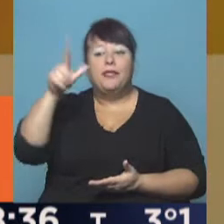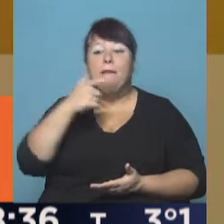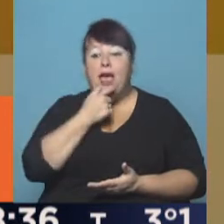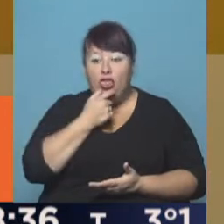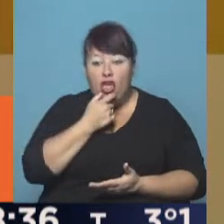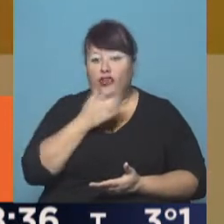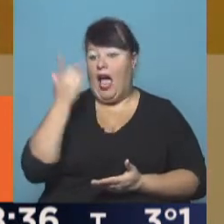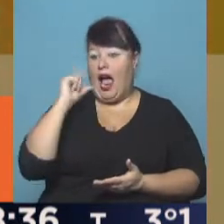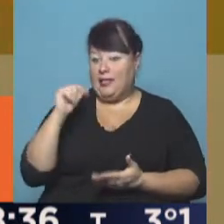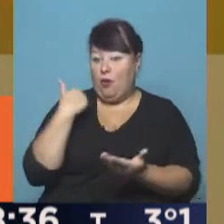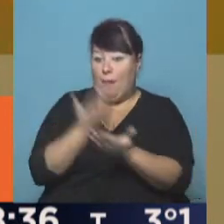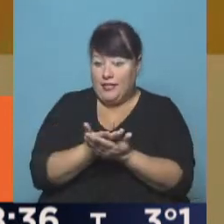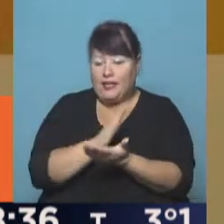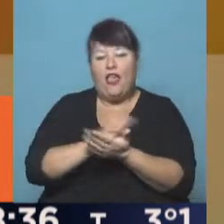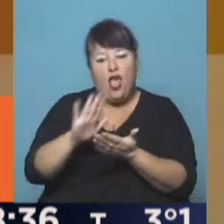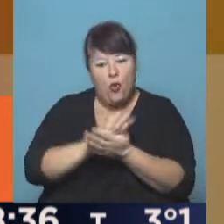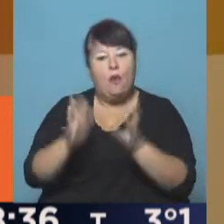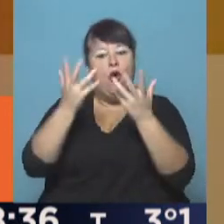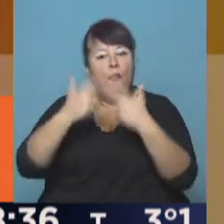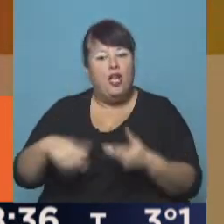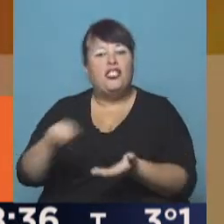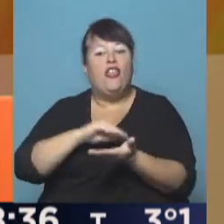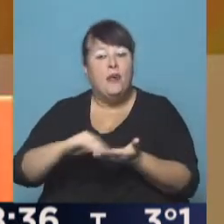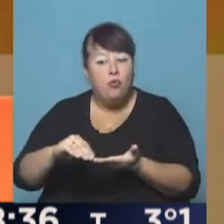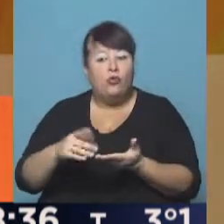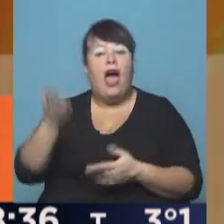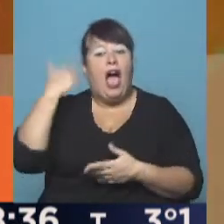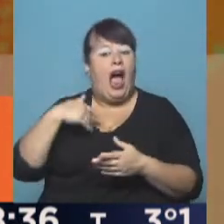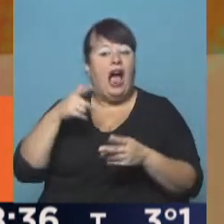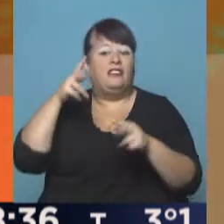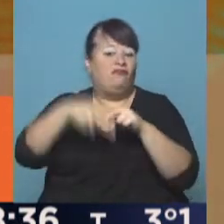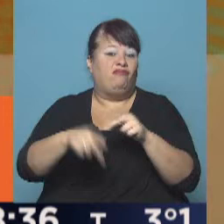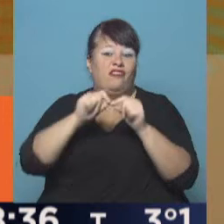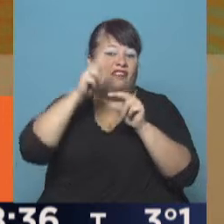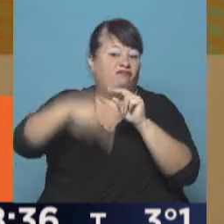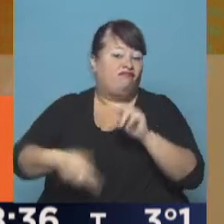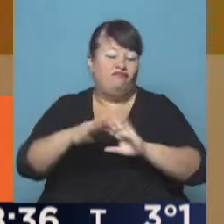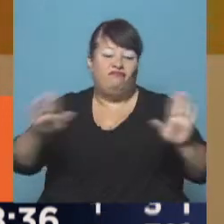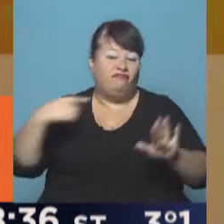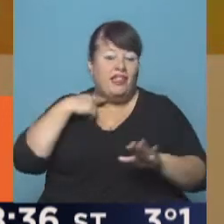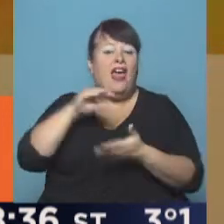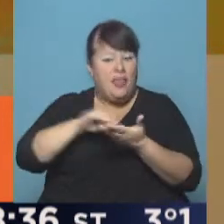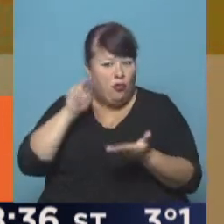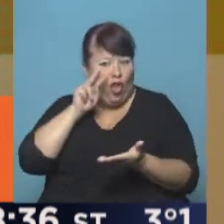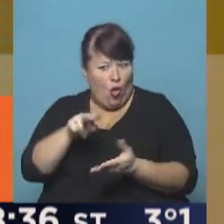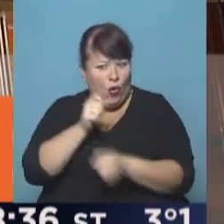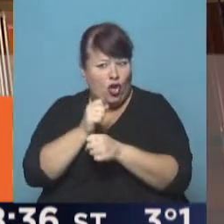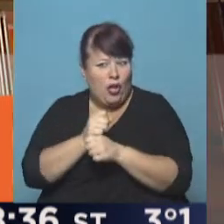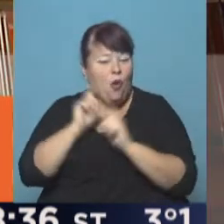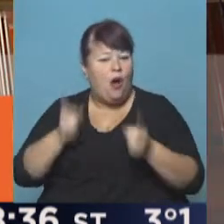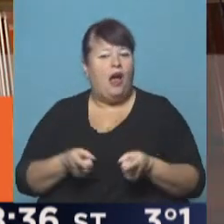acaba de presentar nuevamente el proyecto en la cámara diputados porque había perdido estado parlamentario a pesar de que los diputados vieron este trabajo